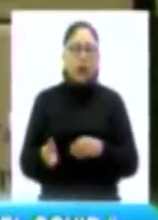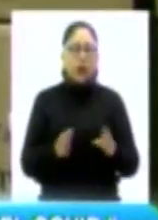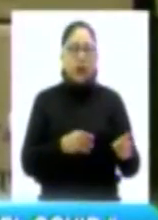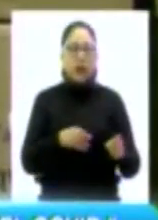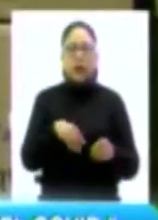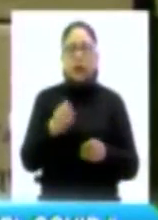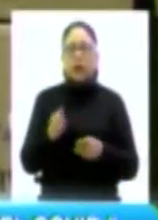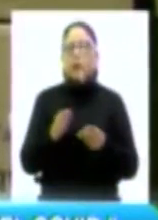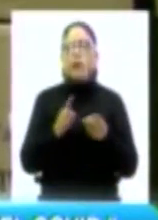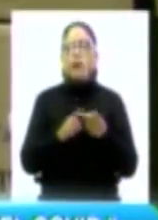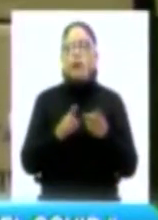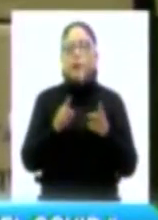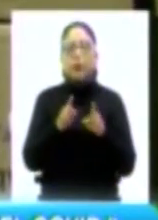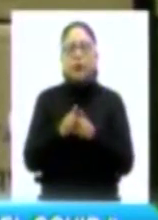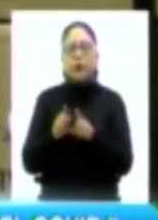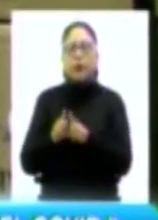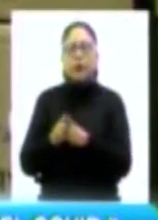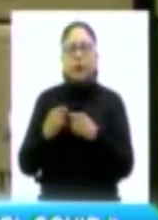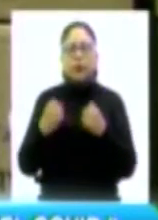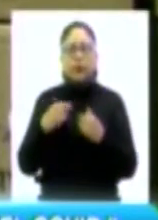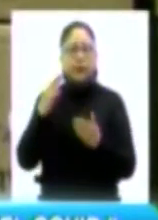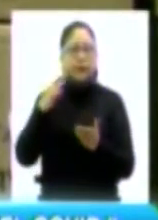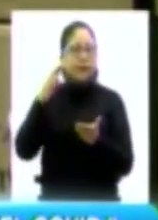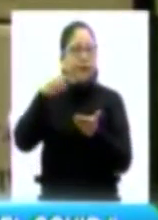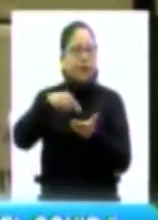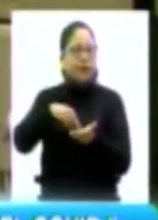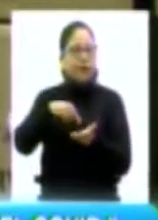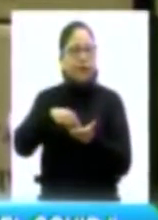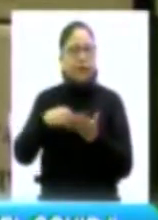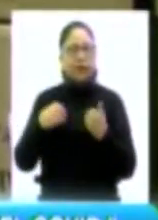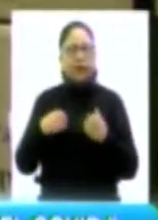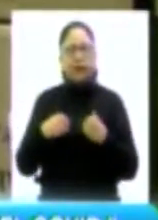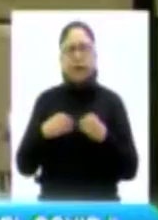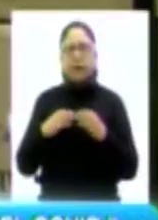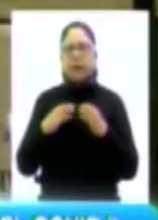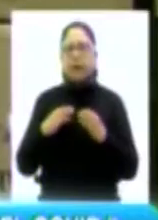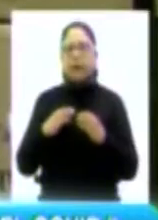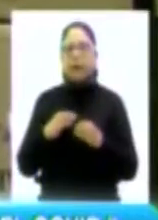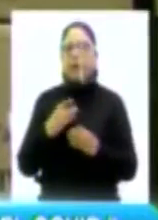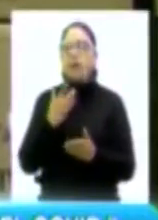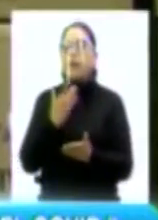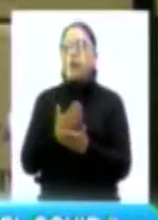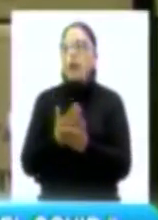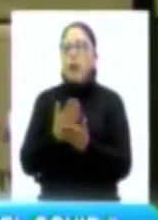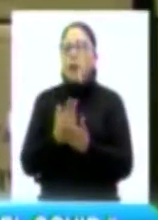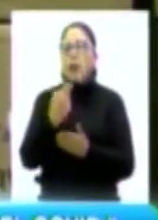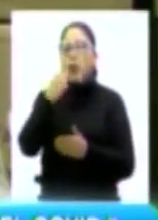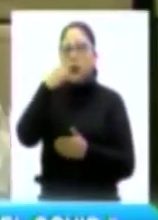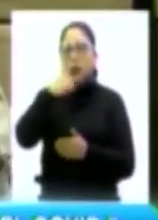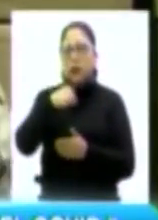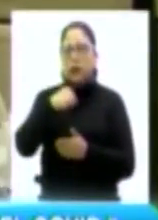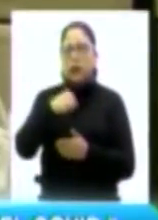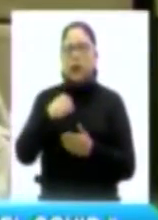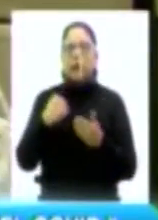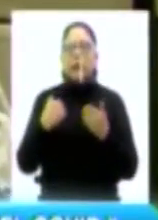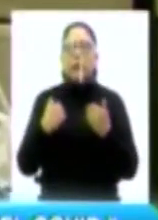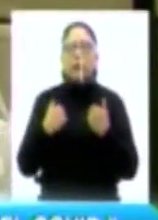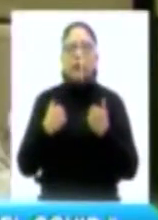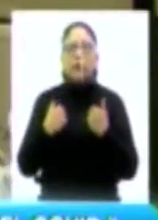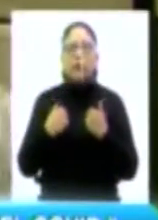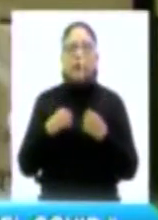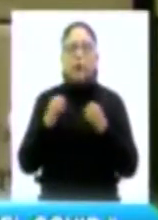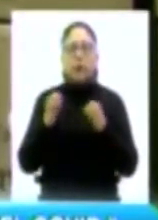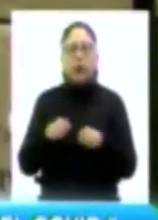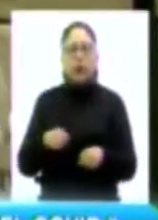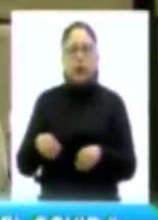digamos, elemento de reconocimiento de la capacidad de esta prueba es que se la puede